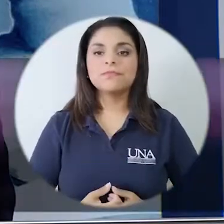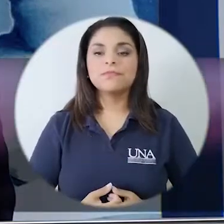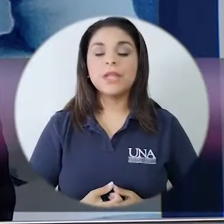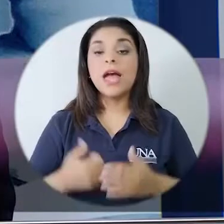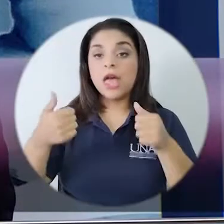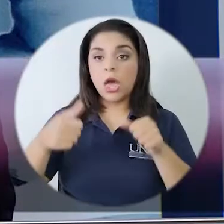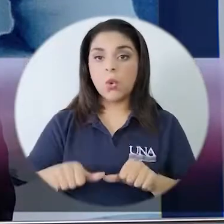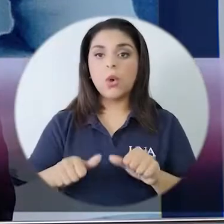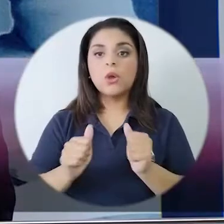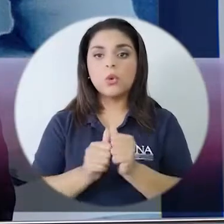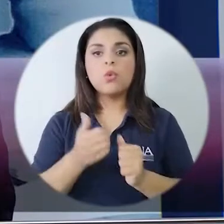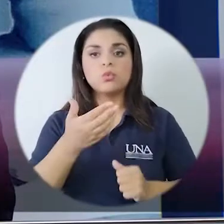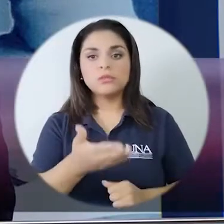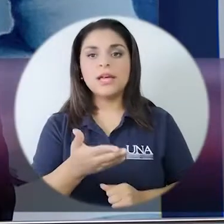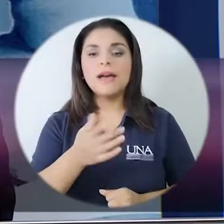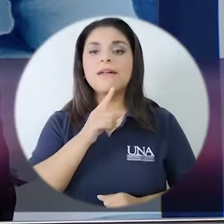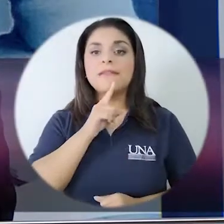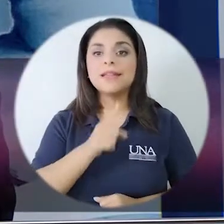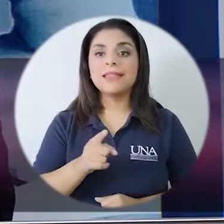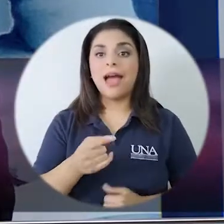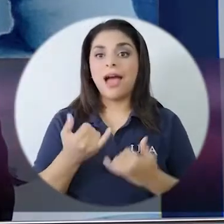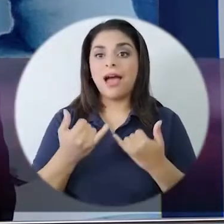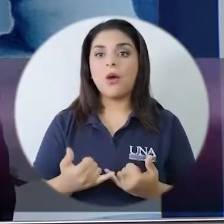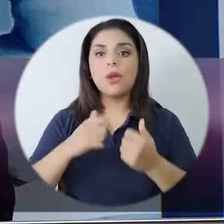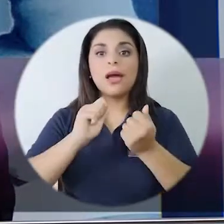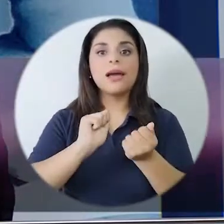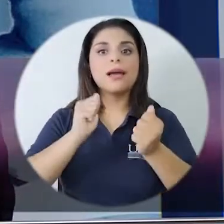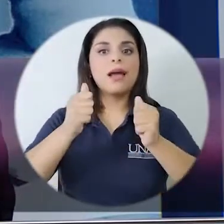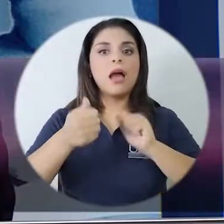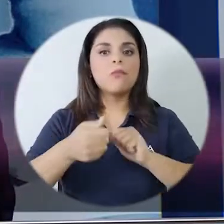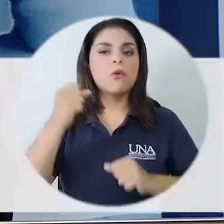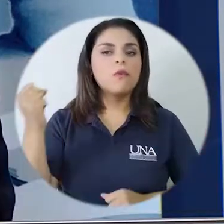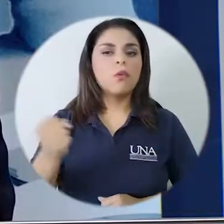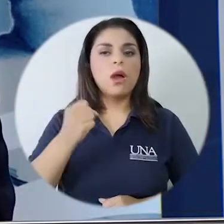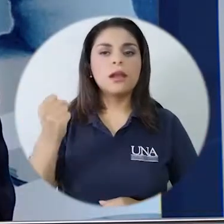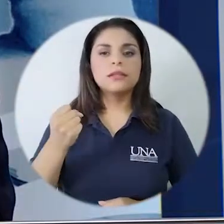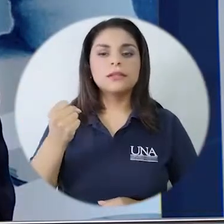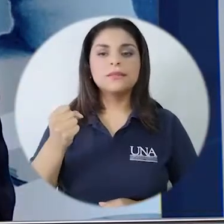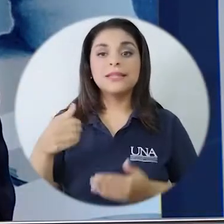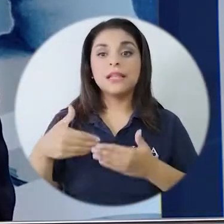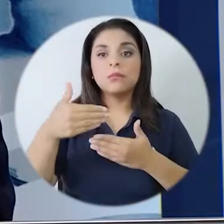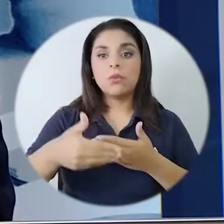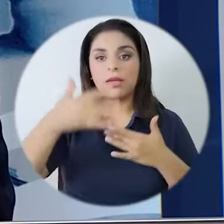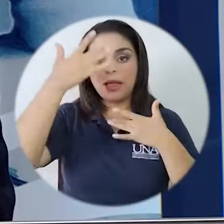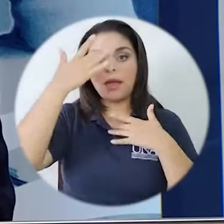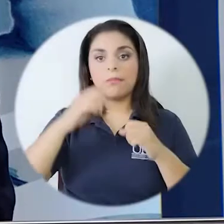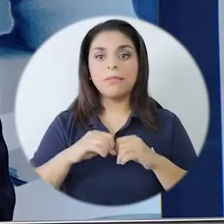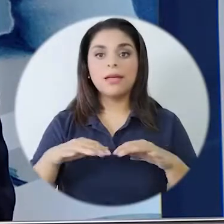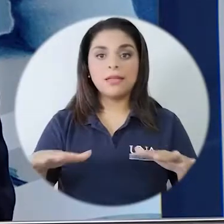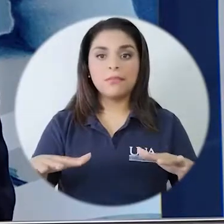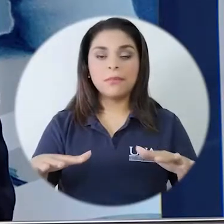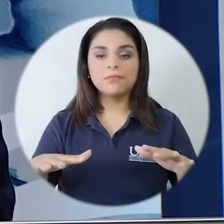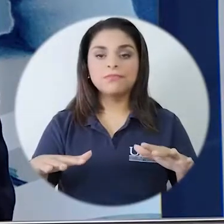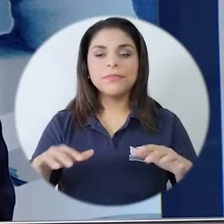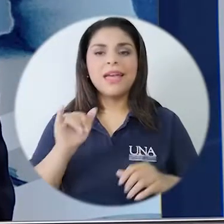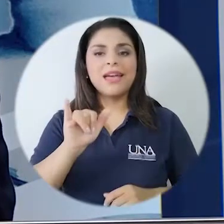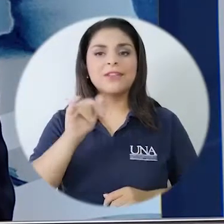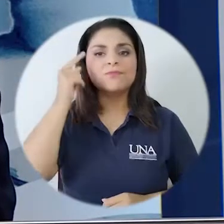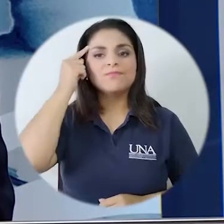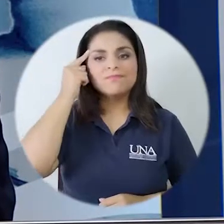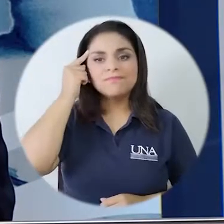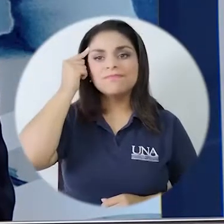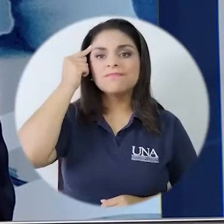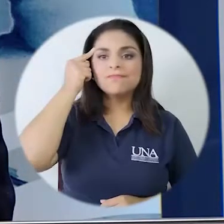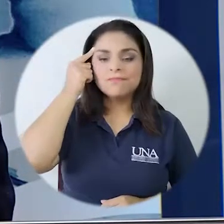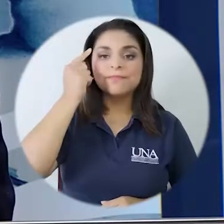a mí me parece que este cambio tan radical que hemos tenido a partir de la pandemia vivida nos ha hecho